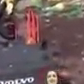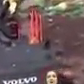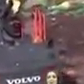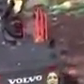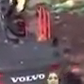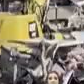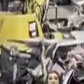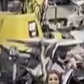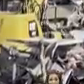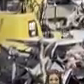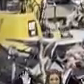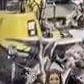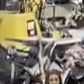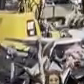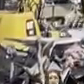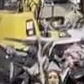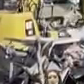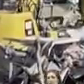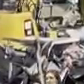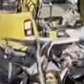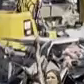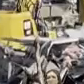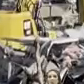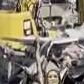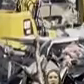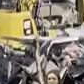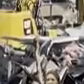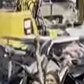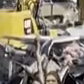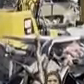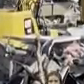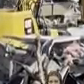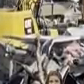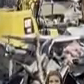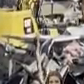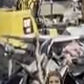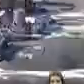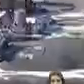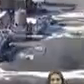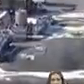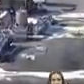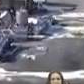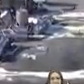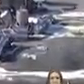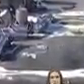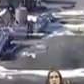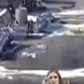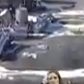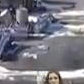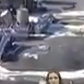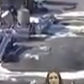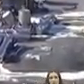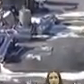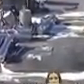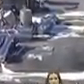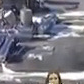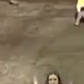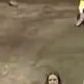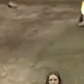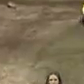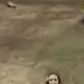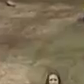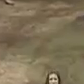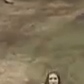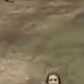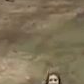áreas circundantes. La dificultad para determinar con exactitud el número total de muertos por la confusión y el desconocimiento